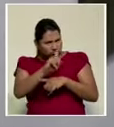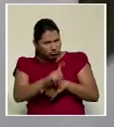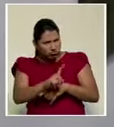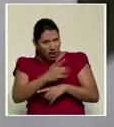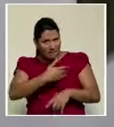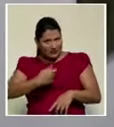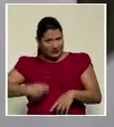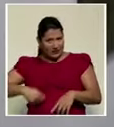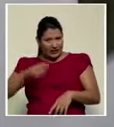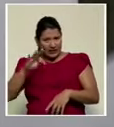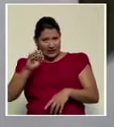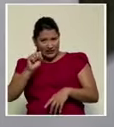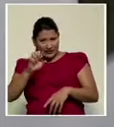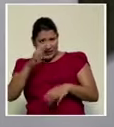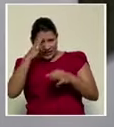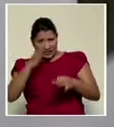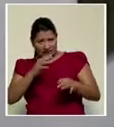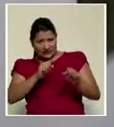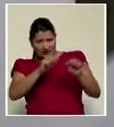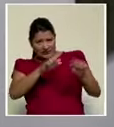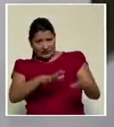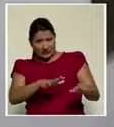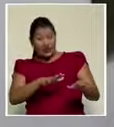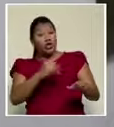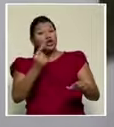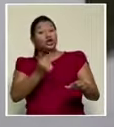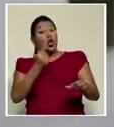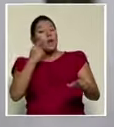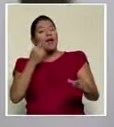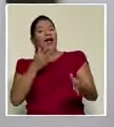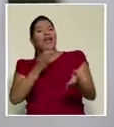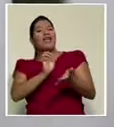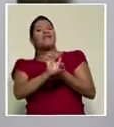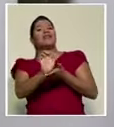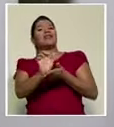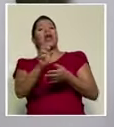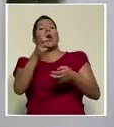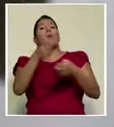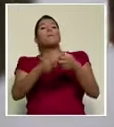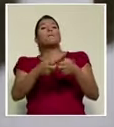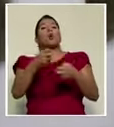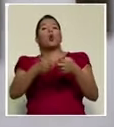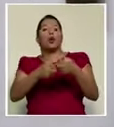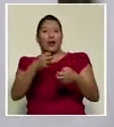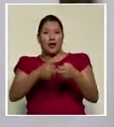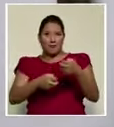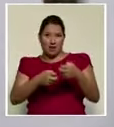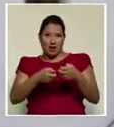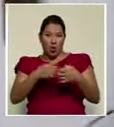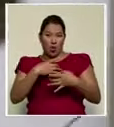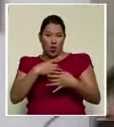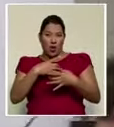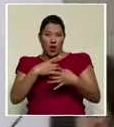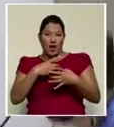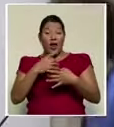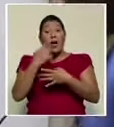independientemente de que en lo legal ello no implicara una imperiosa necesidad de hacerlo para